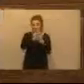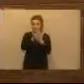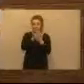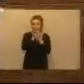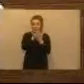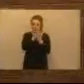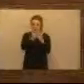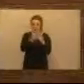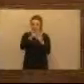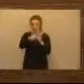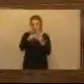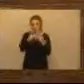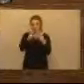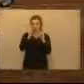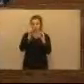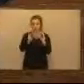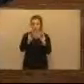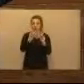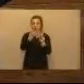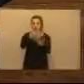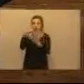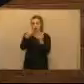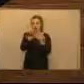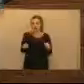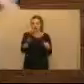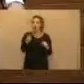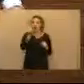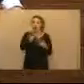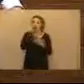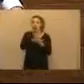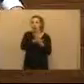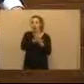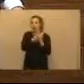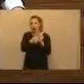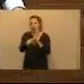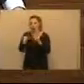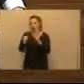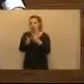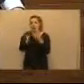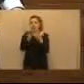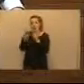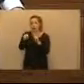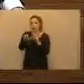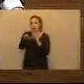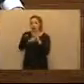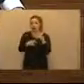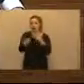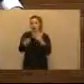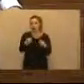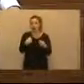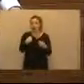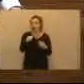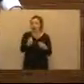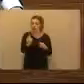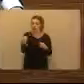y su introducción en los conservatorios. Por lo que refiere a la situación del profesorado y la regularización, yo lo que le puedo decir en